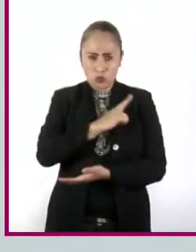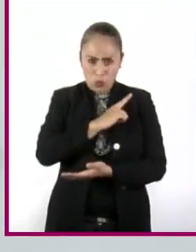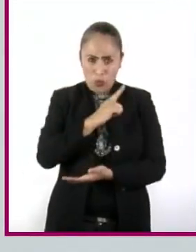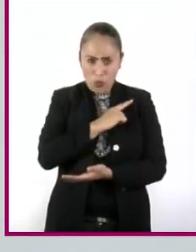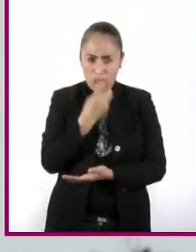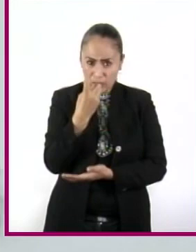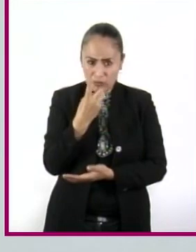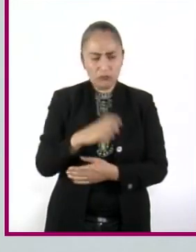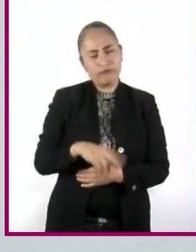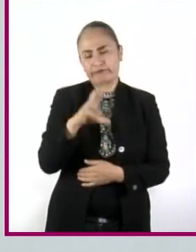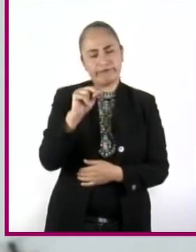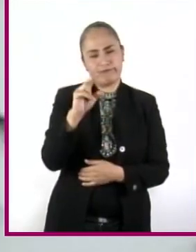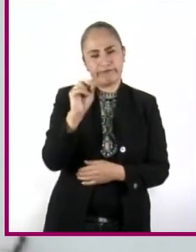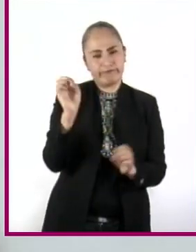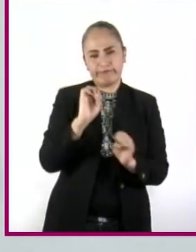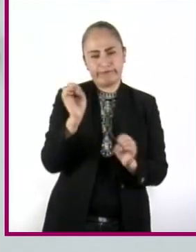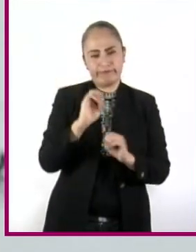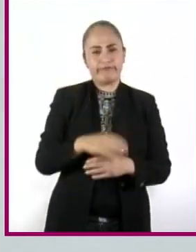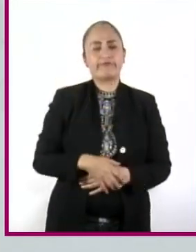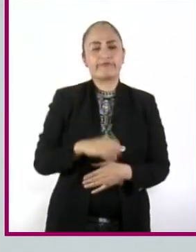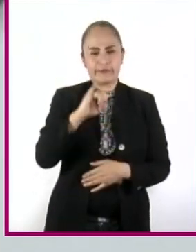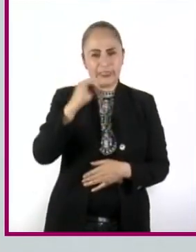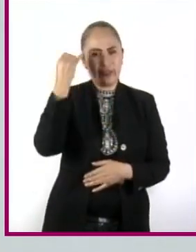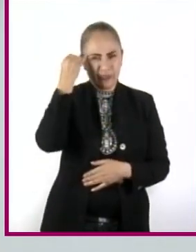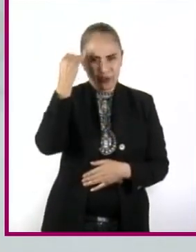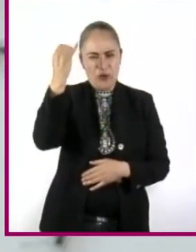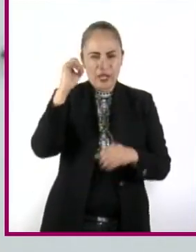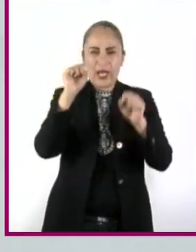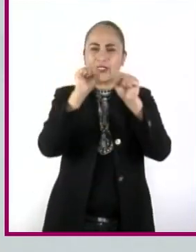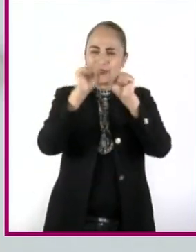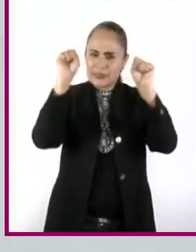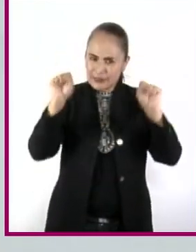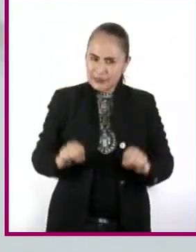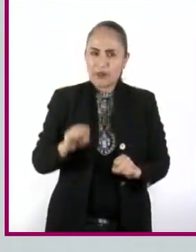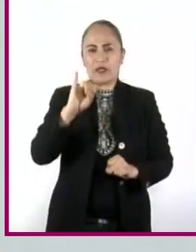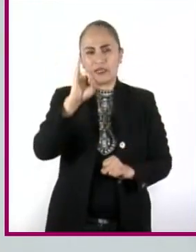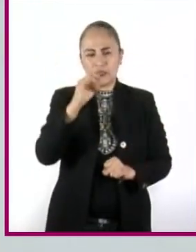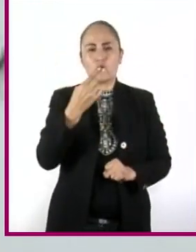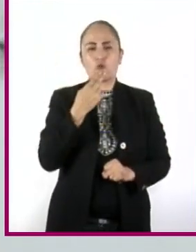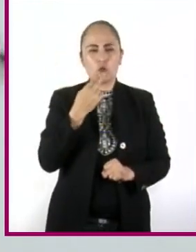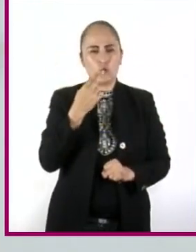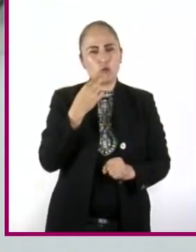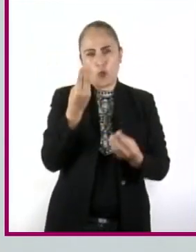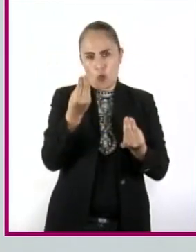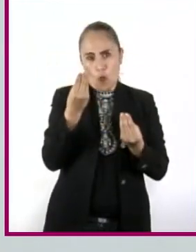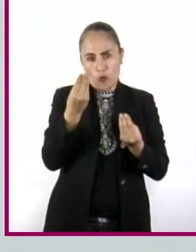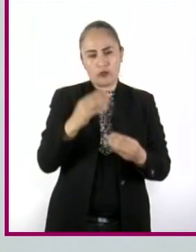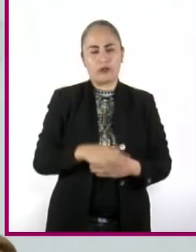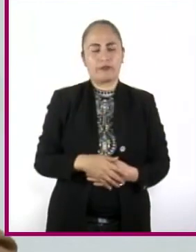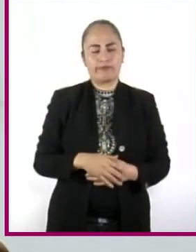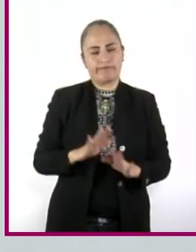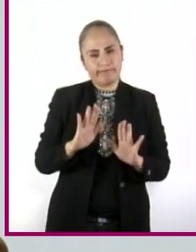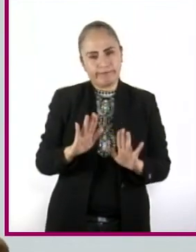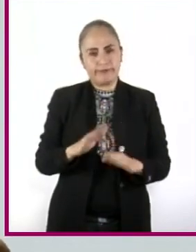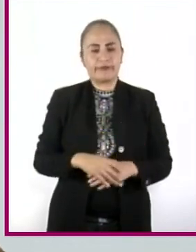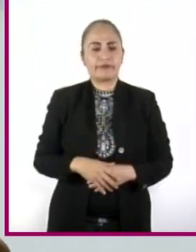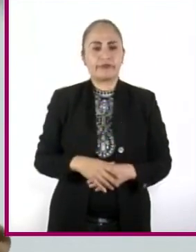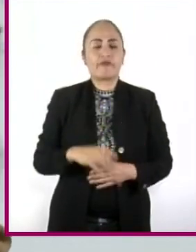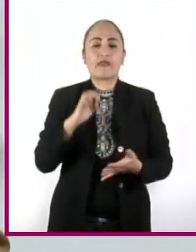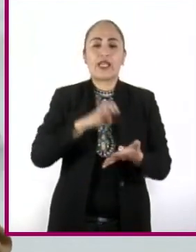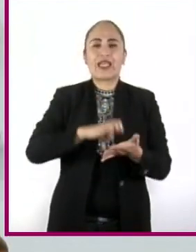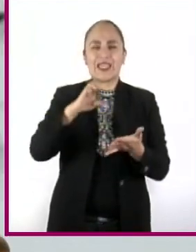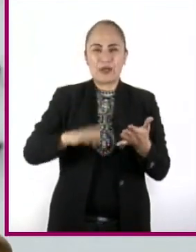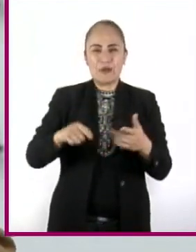Vaya, ahora que lo pienso, la teoría de sistemas tiene muchísimas aplicaciones, ¿no, Memo? Porque digo, este ejemplo